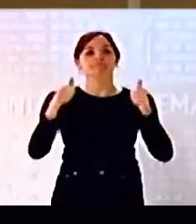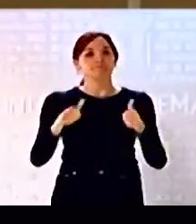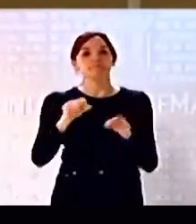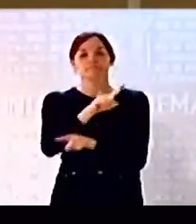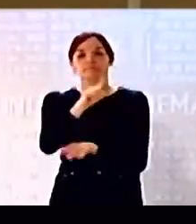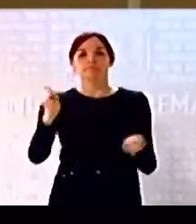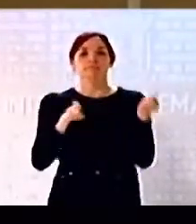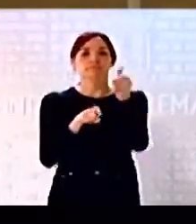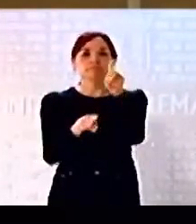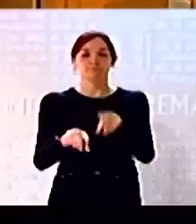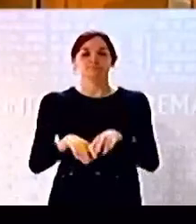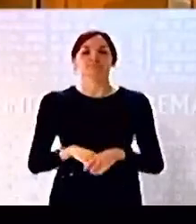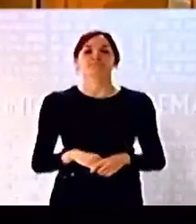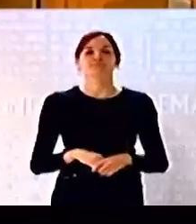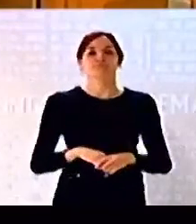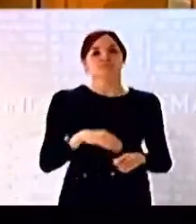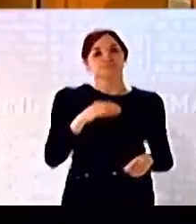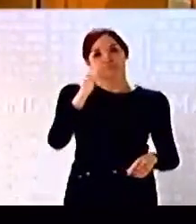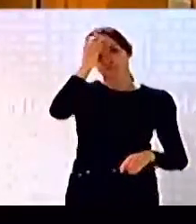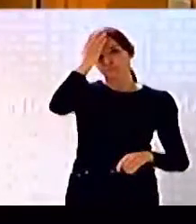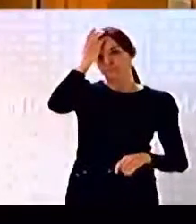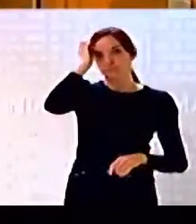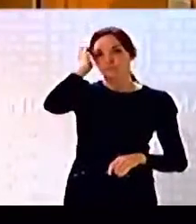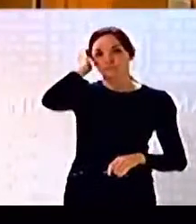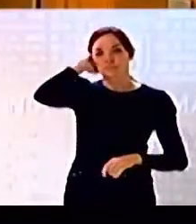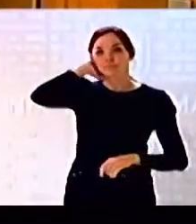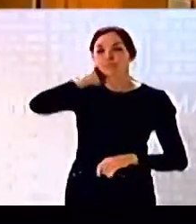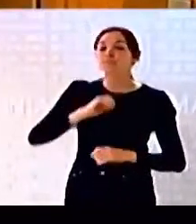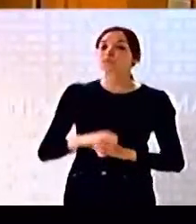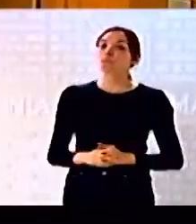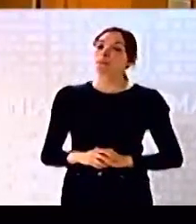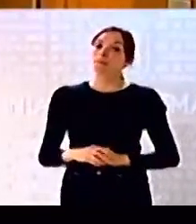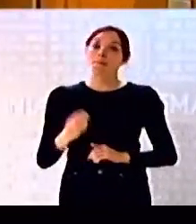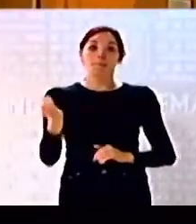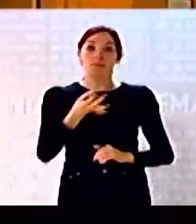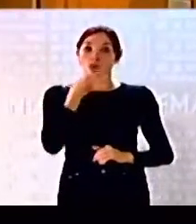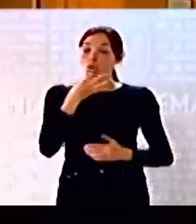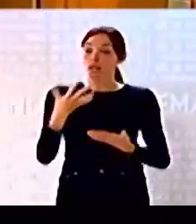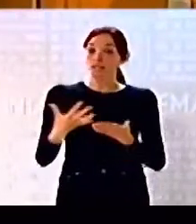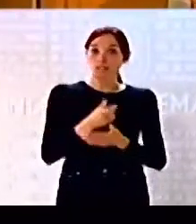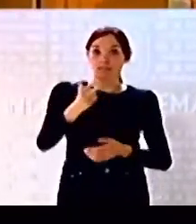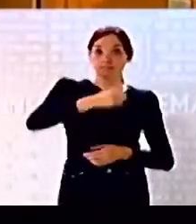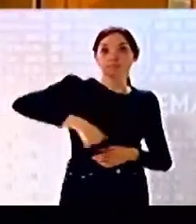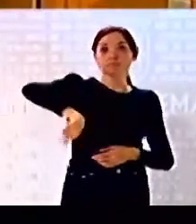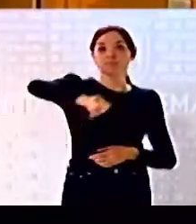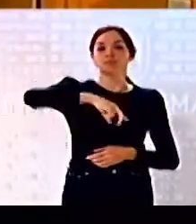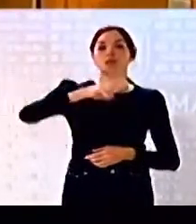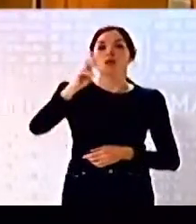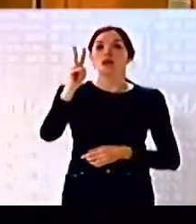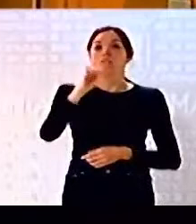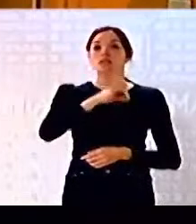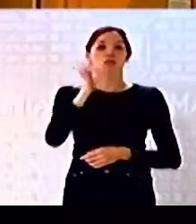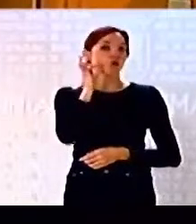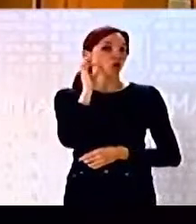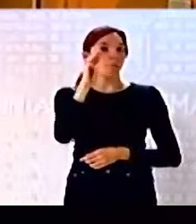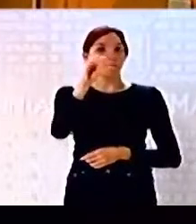de preguntas. Buenas tardes a todos. Virginia Pérez.